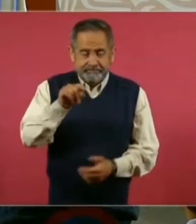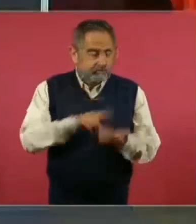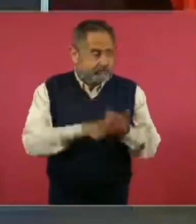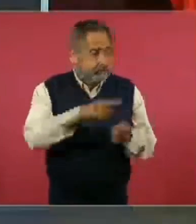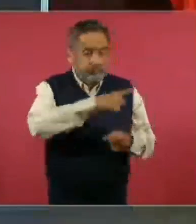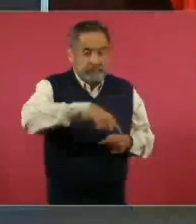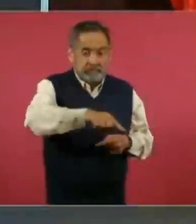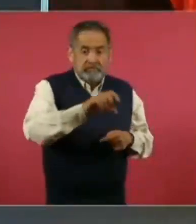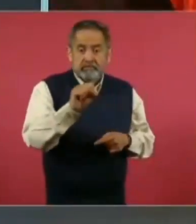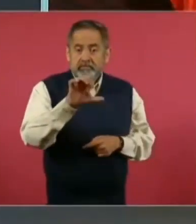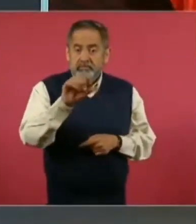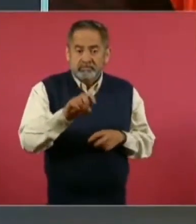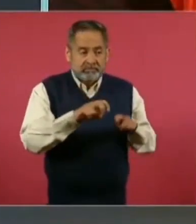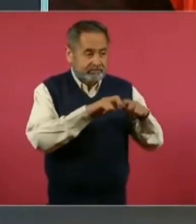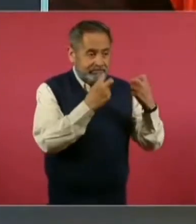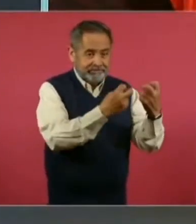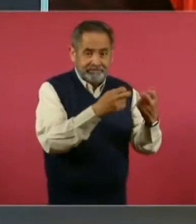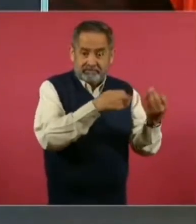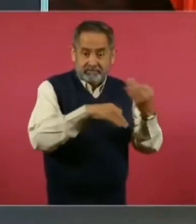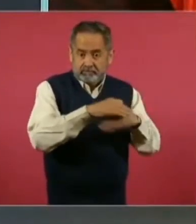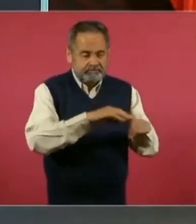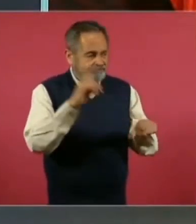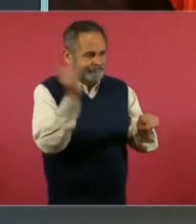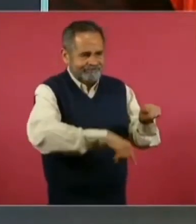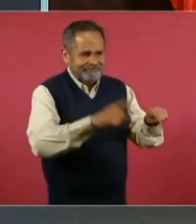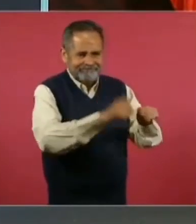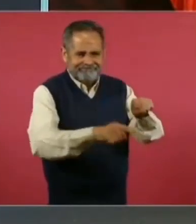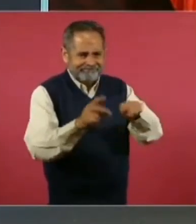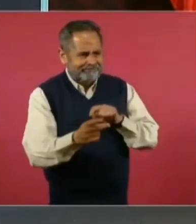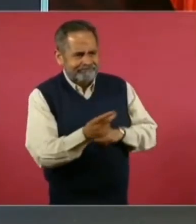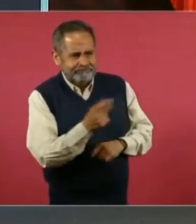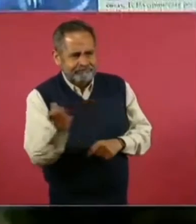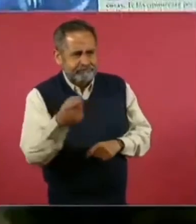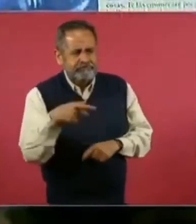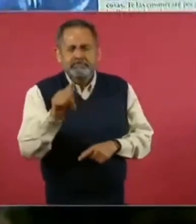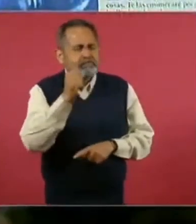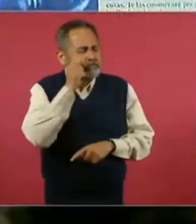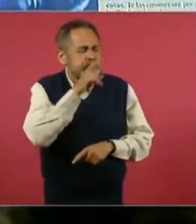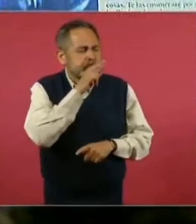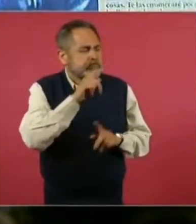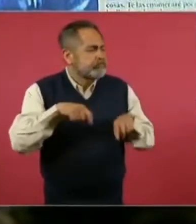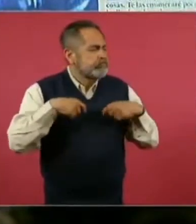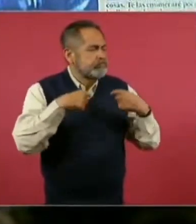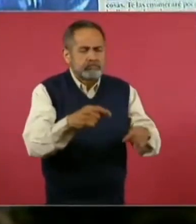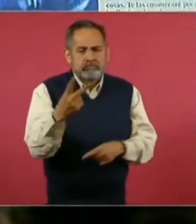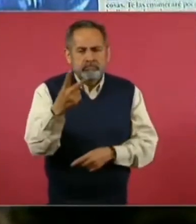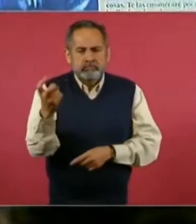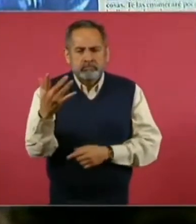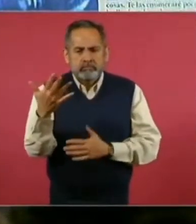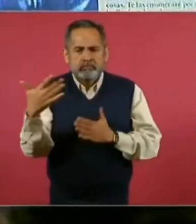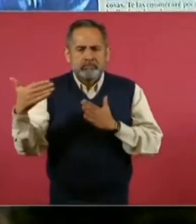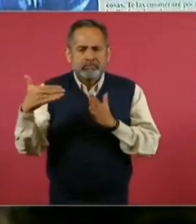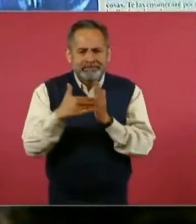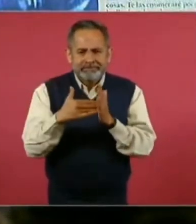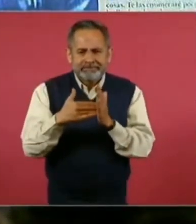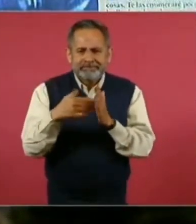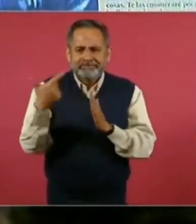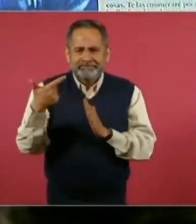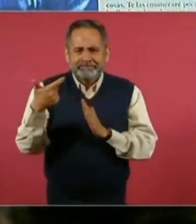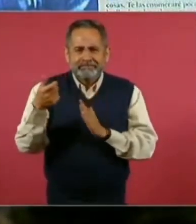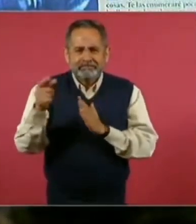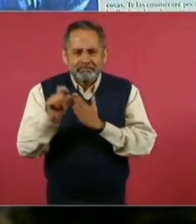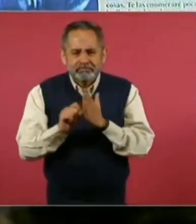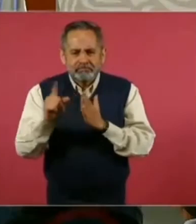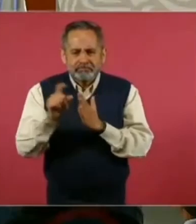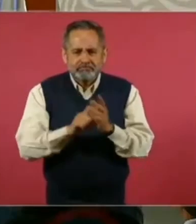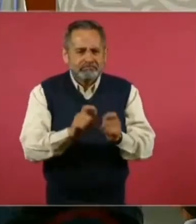vitalicia de 250,000 pesos mensuales. A esos no se apretaban el cinturón.